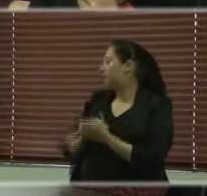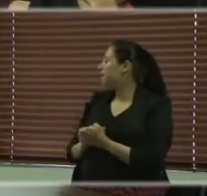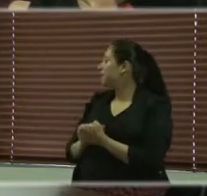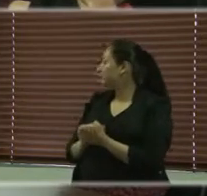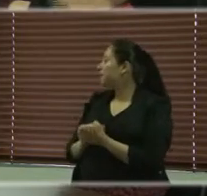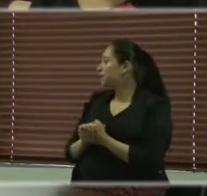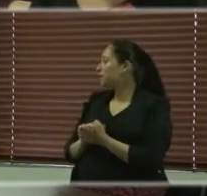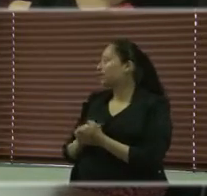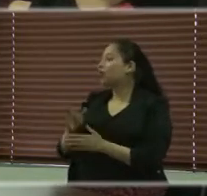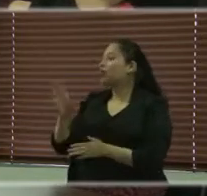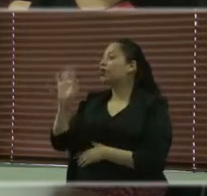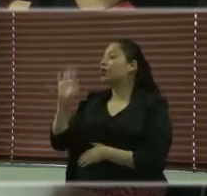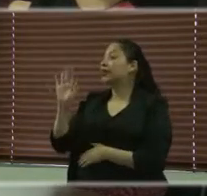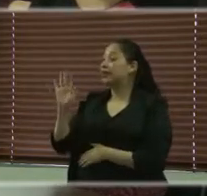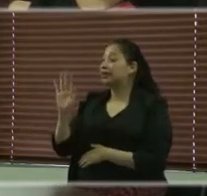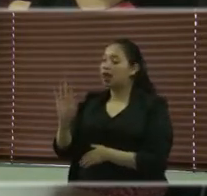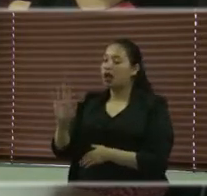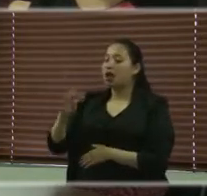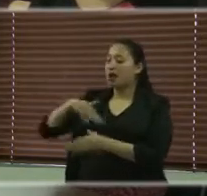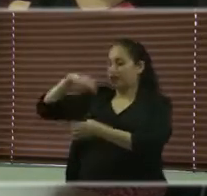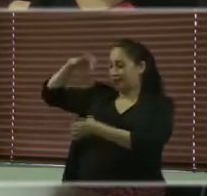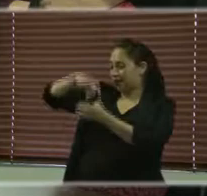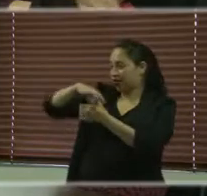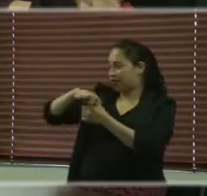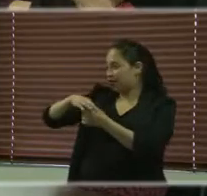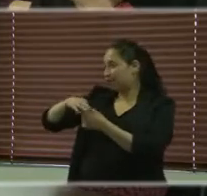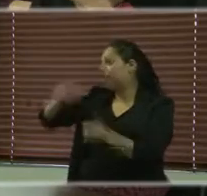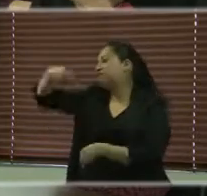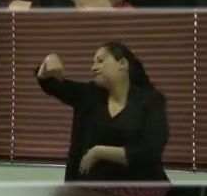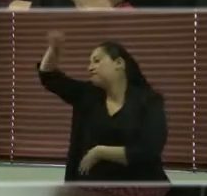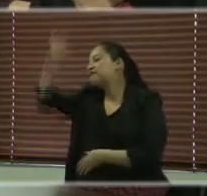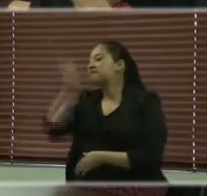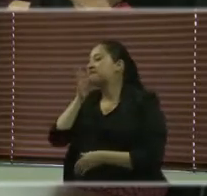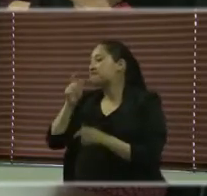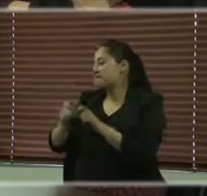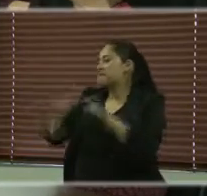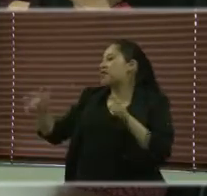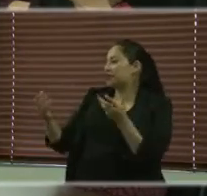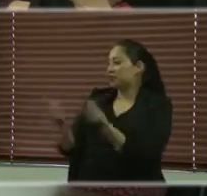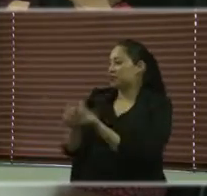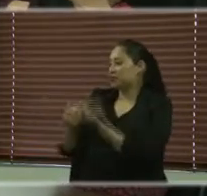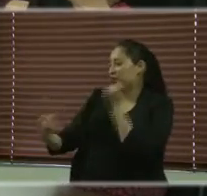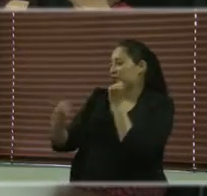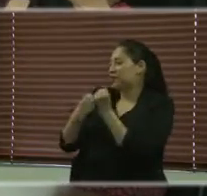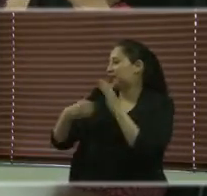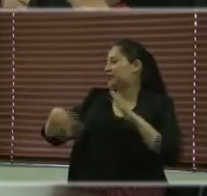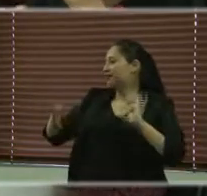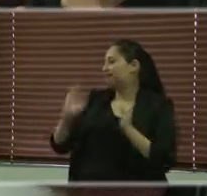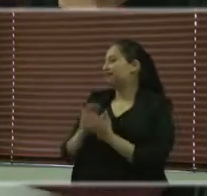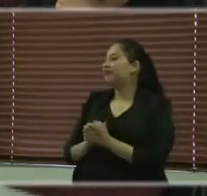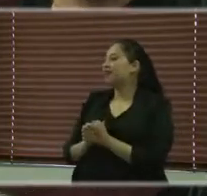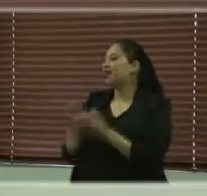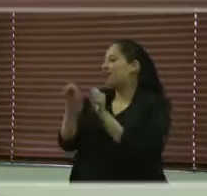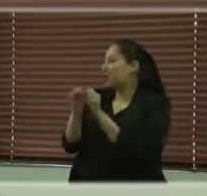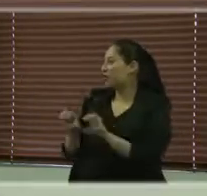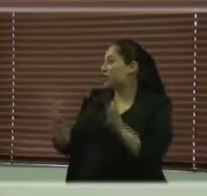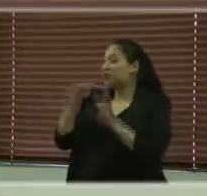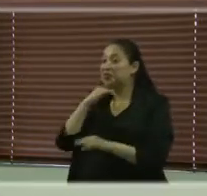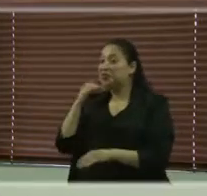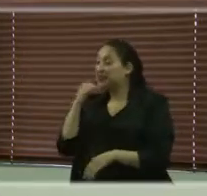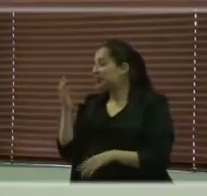electos son los que sacan mayoría absoluta en la votación no sé si